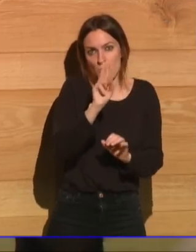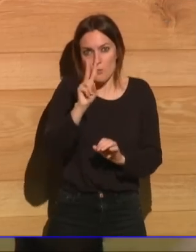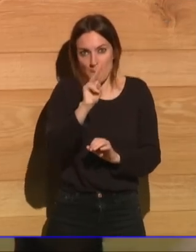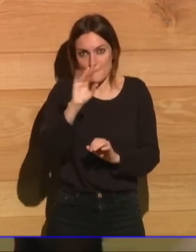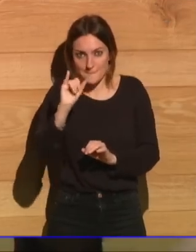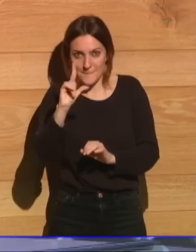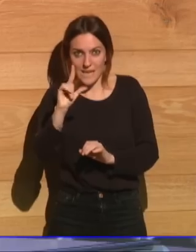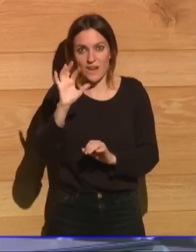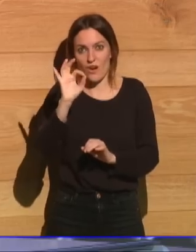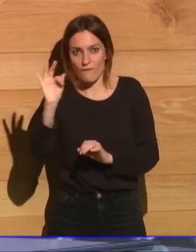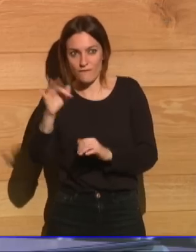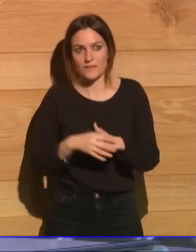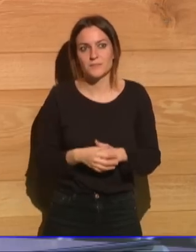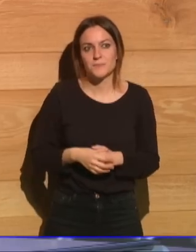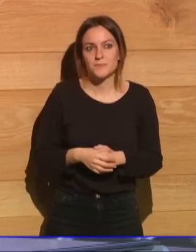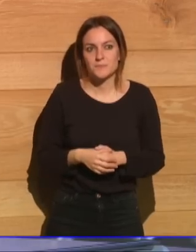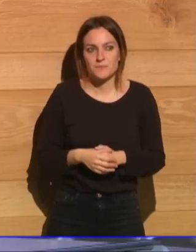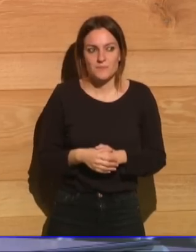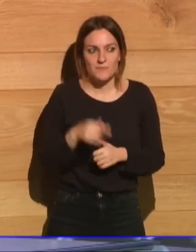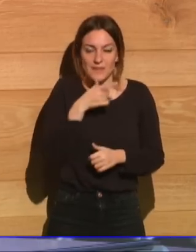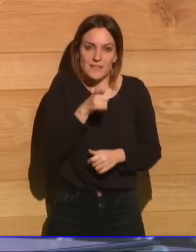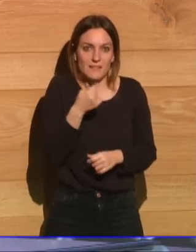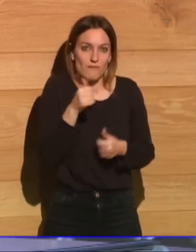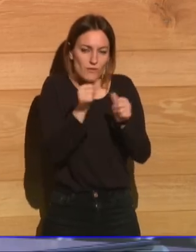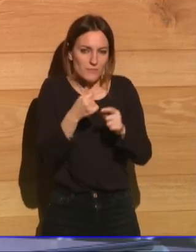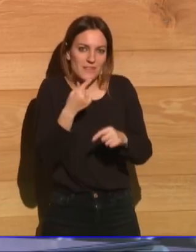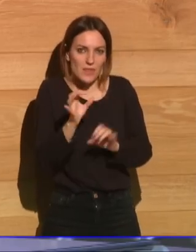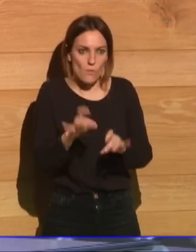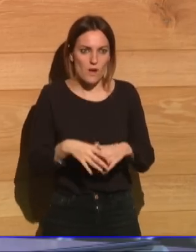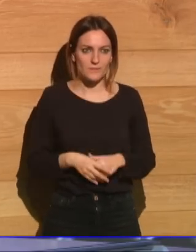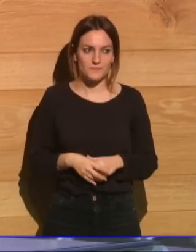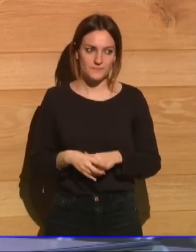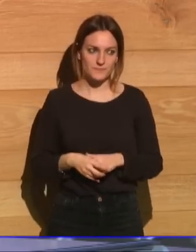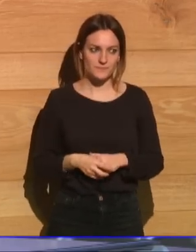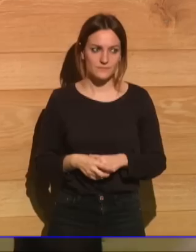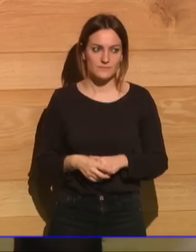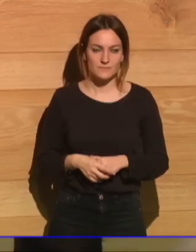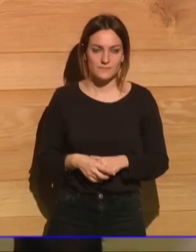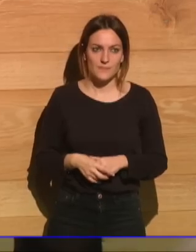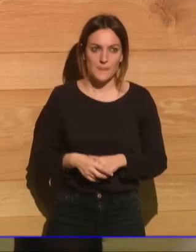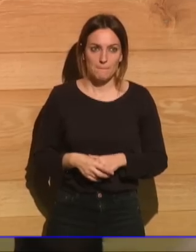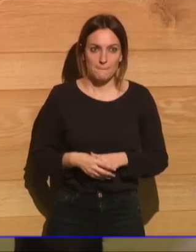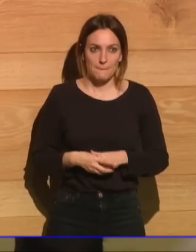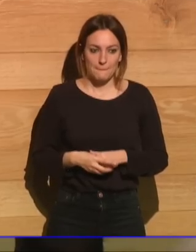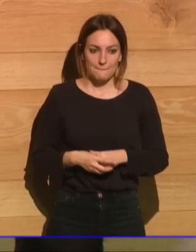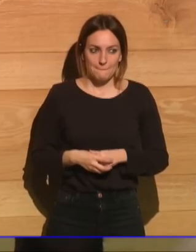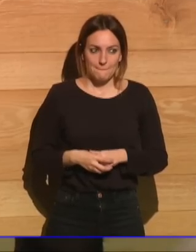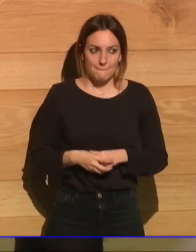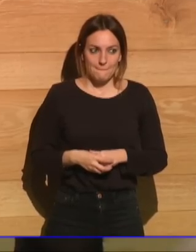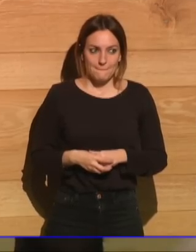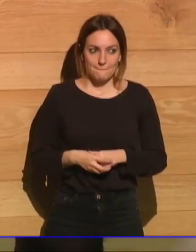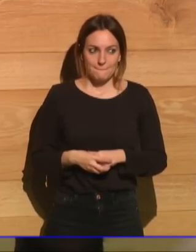aquí se ha en el- visto aquí- necesario Puedes decir traducirla. puppy love, puedes Puedes decir- puppy love, Sí. puppy love, Sí. depende en qué zona de España se dice de una manera o de otra. Claro, o de